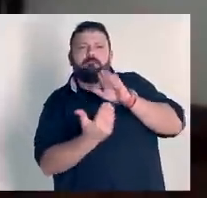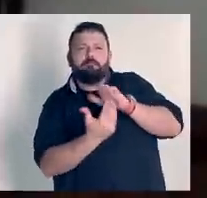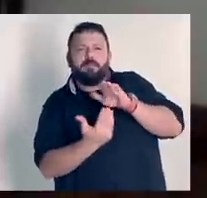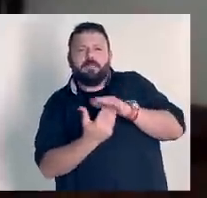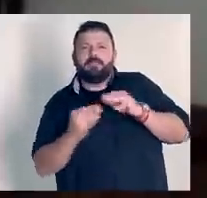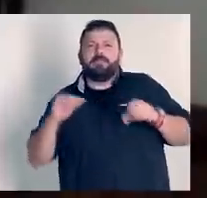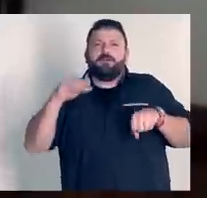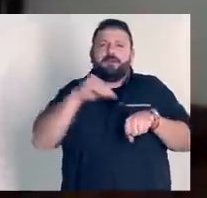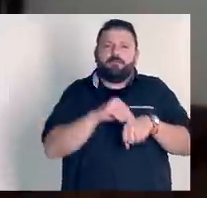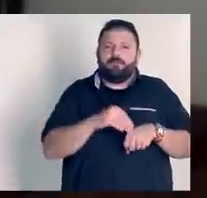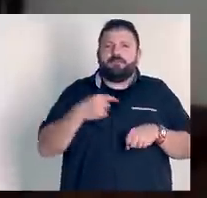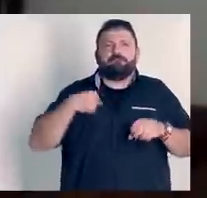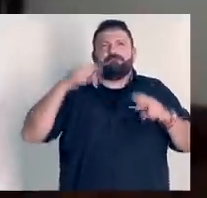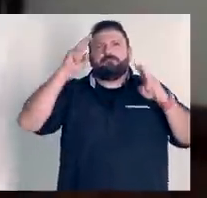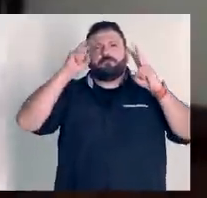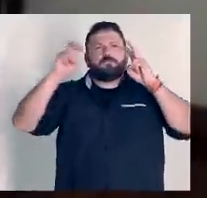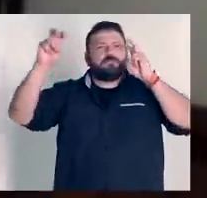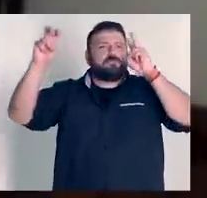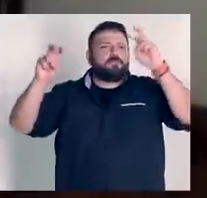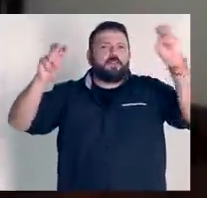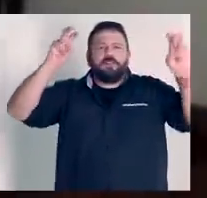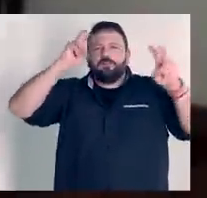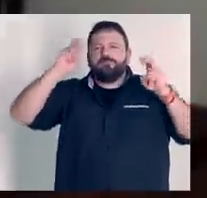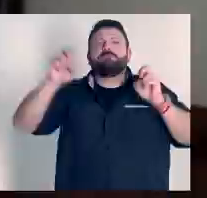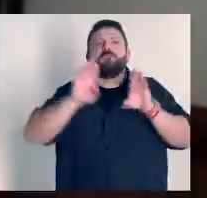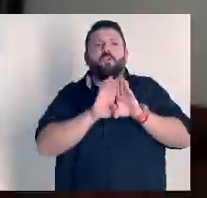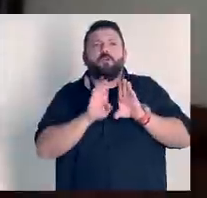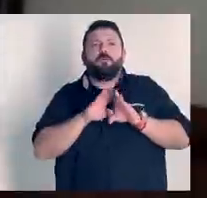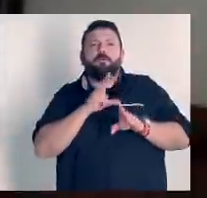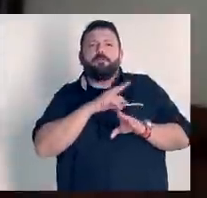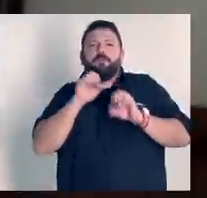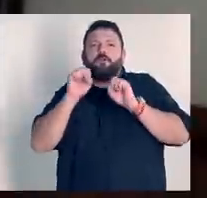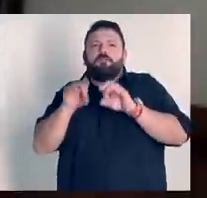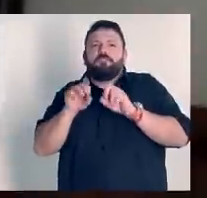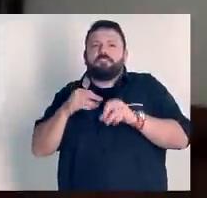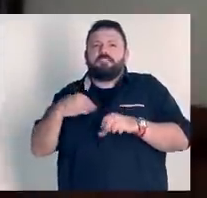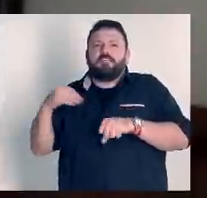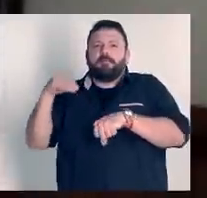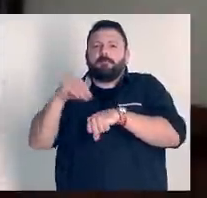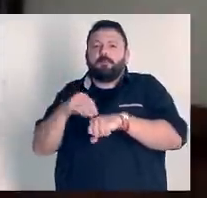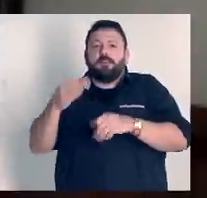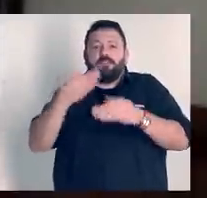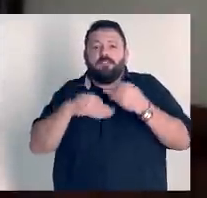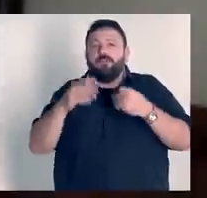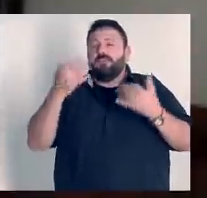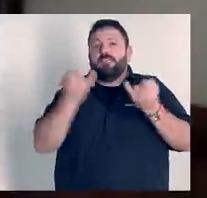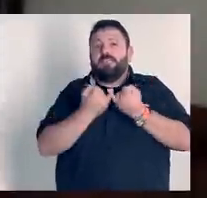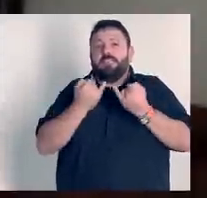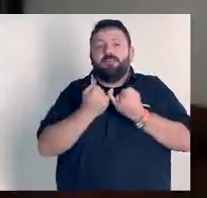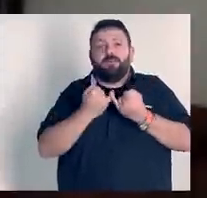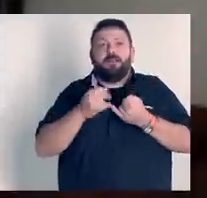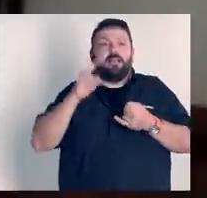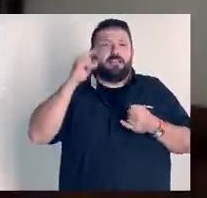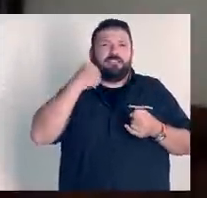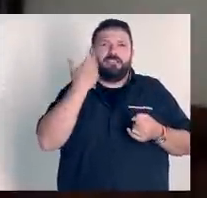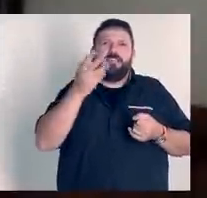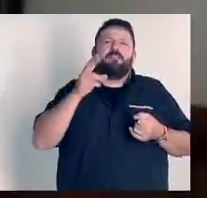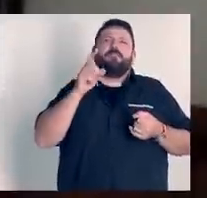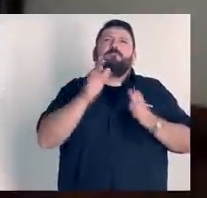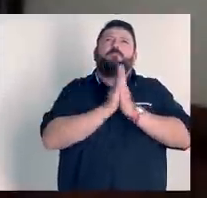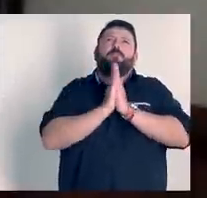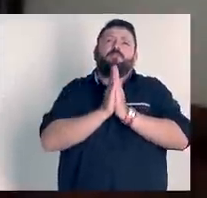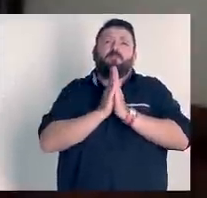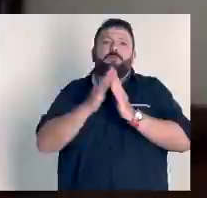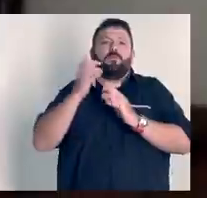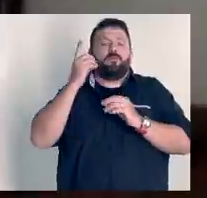dónde iba la mesa y dónde iba a estar la piscina. Y mi mente volaba, y después que veía yo el plano, lo guardaba y decía, Dios mío, dame la fuerza,